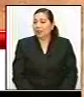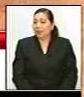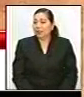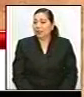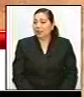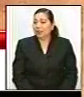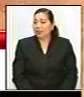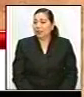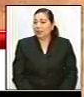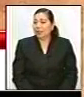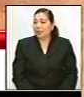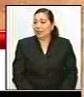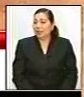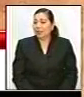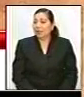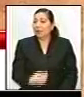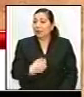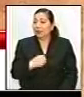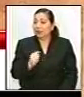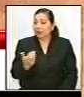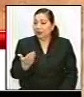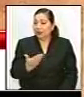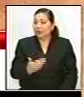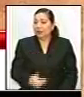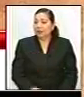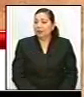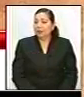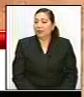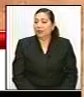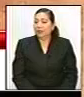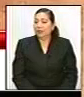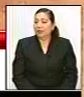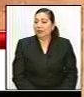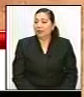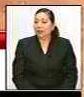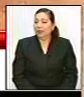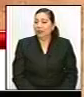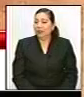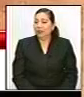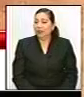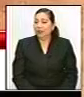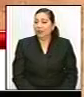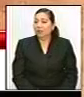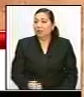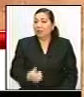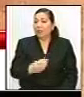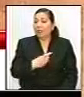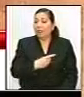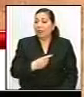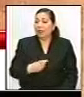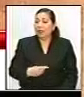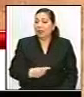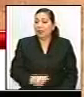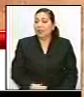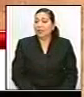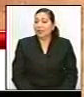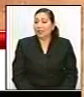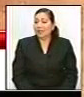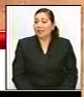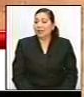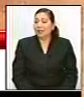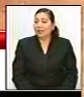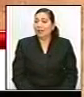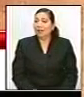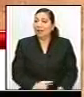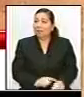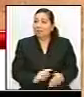Entonces, a mí sí me va a recibir, le dije. Entrégale a la directora. Al